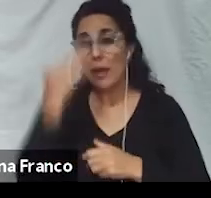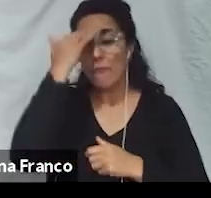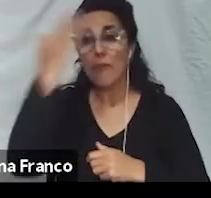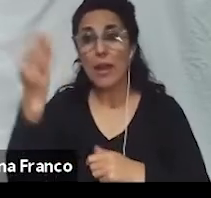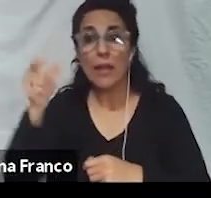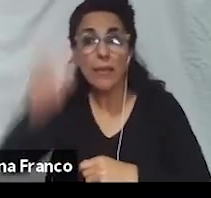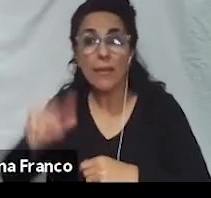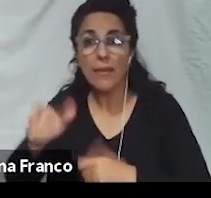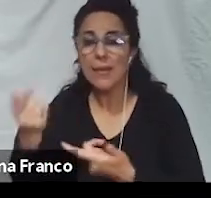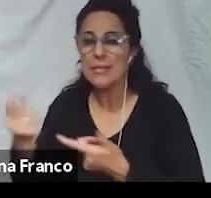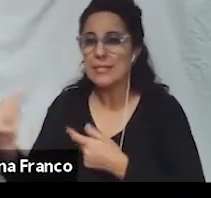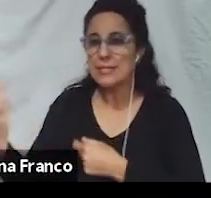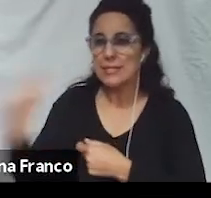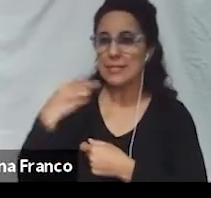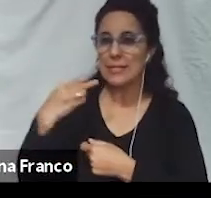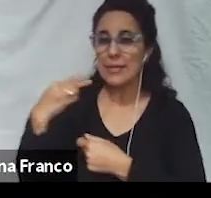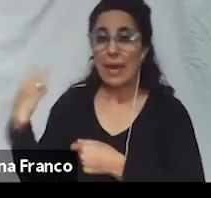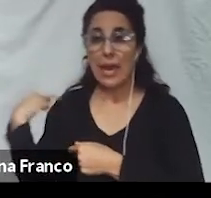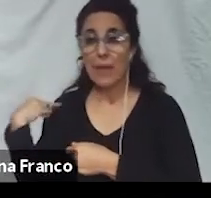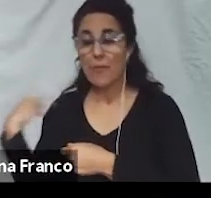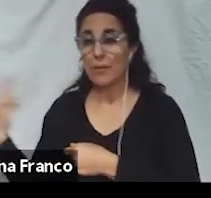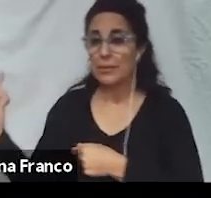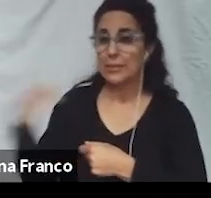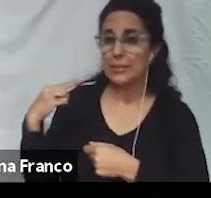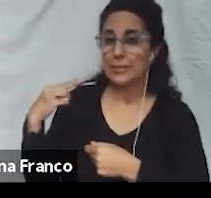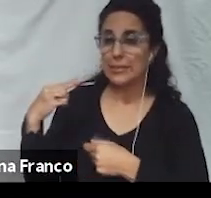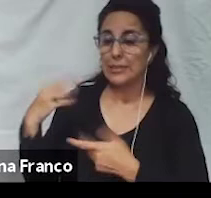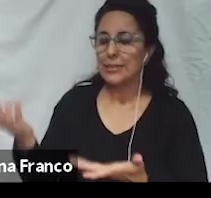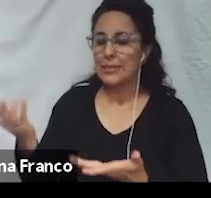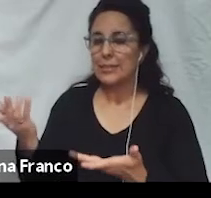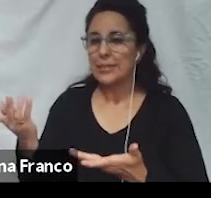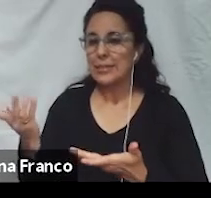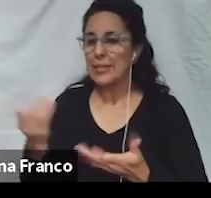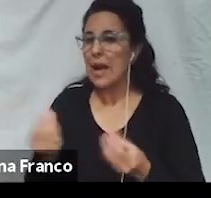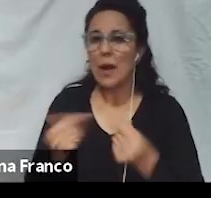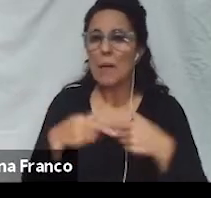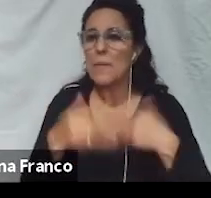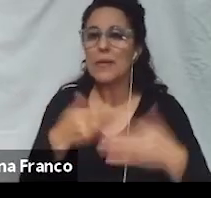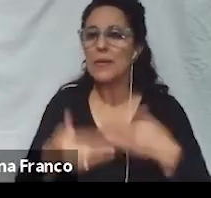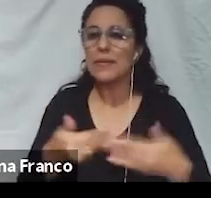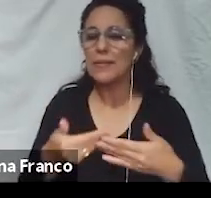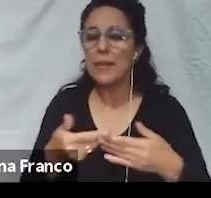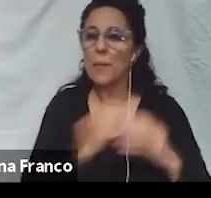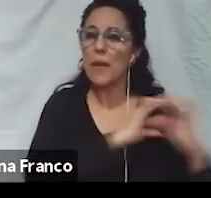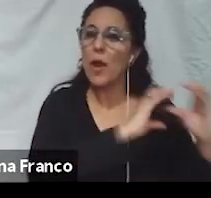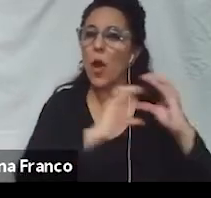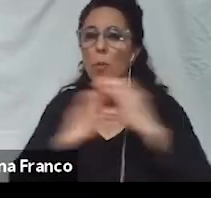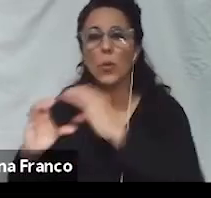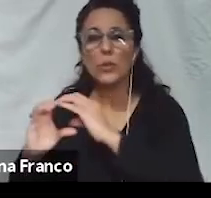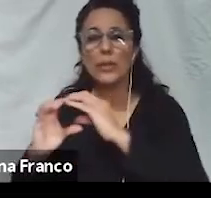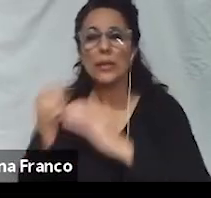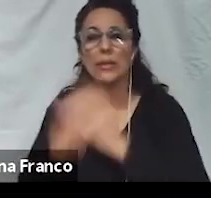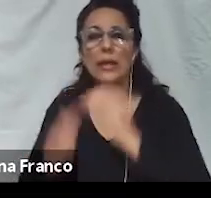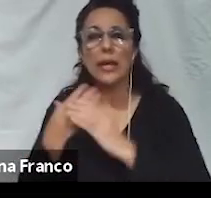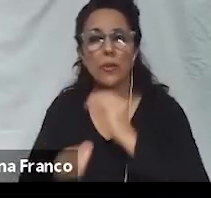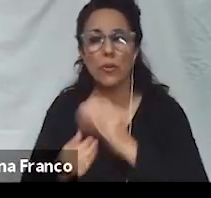había cometido y su jefe, ¿no? Entonces, bueno, tenemos que tener unas buenas habilidades para comunicar